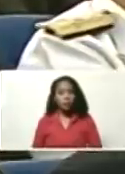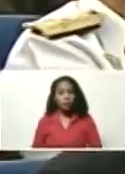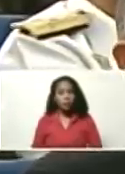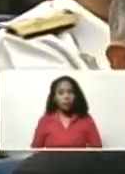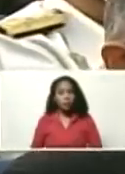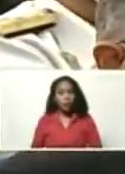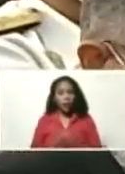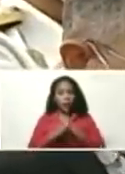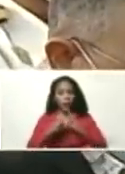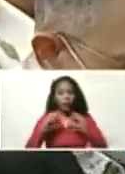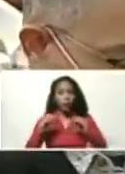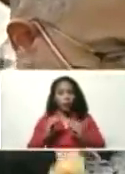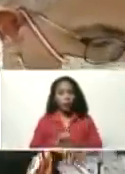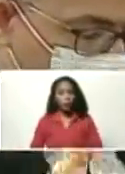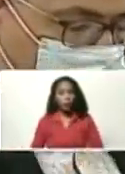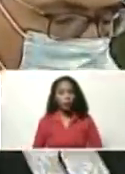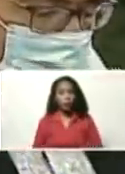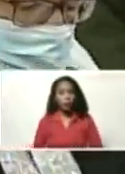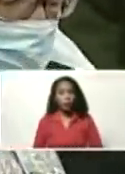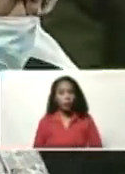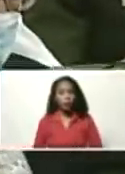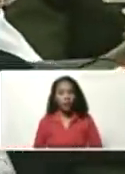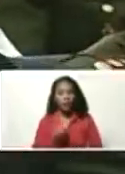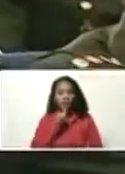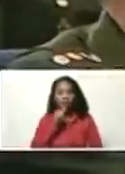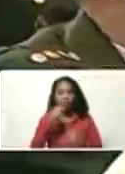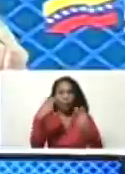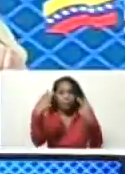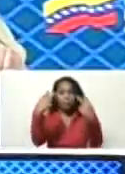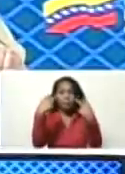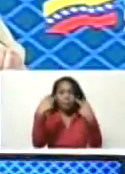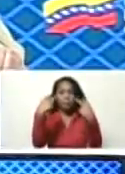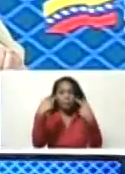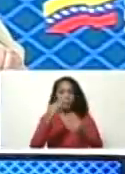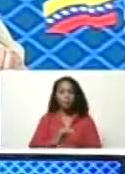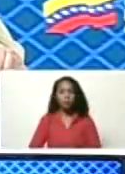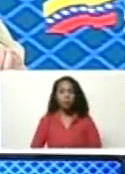a todos quienes nos ven